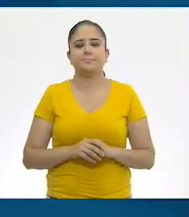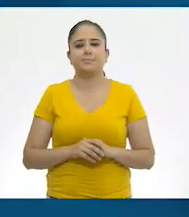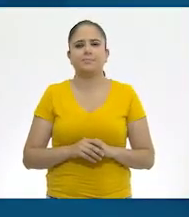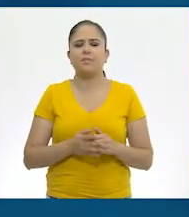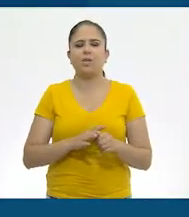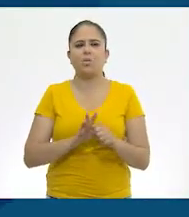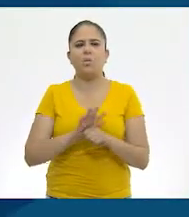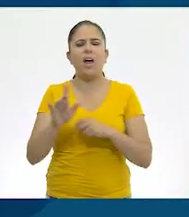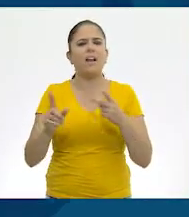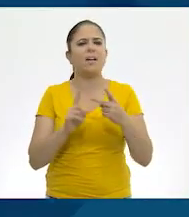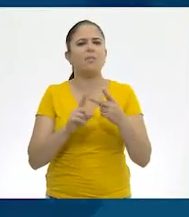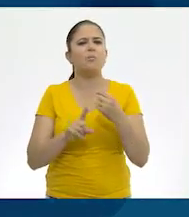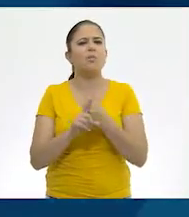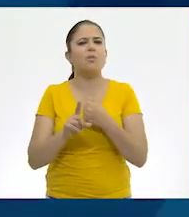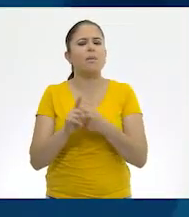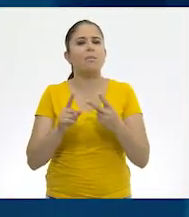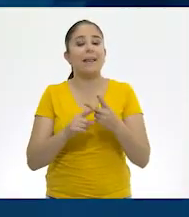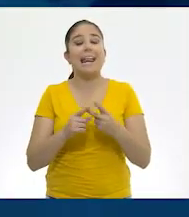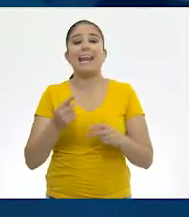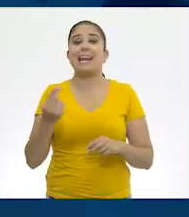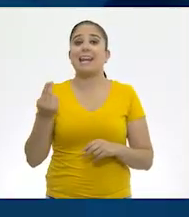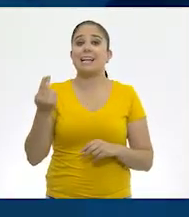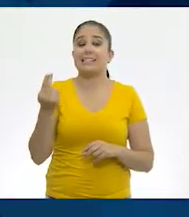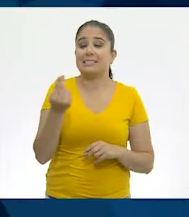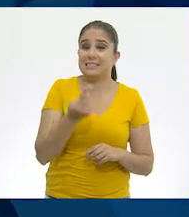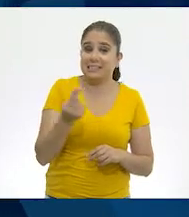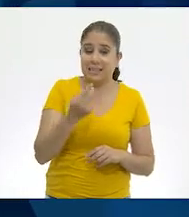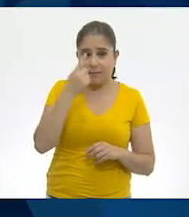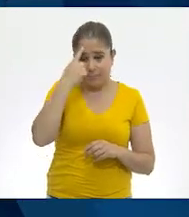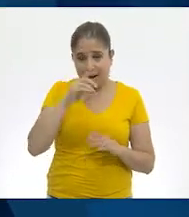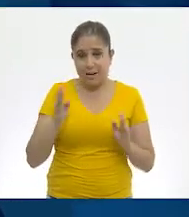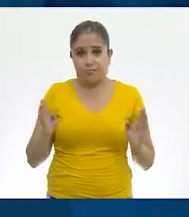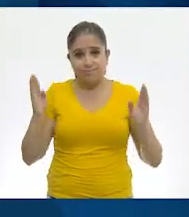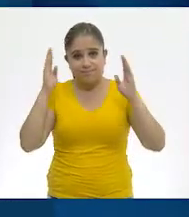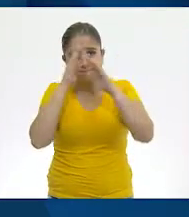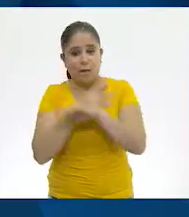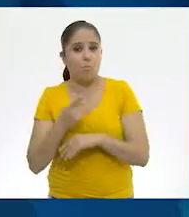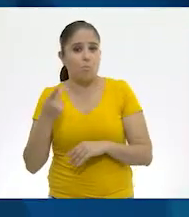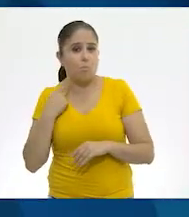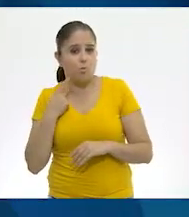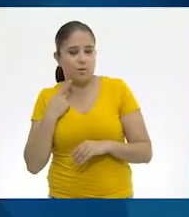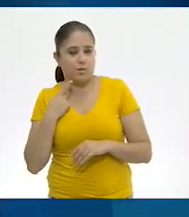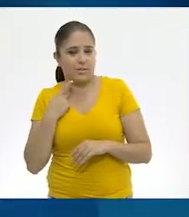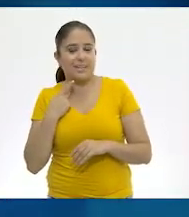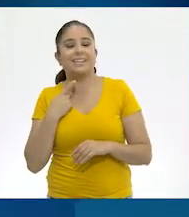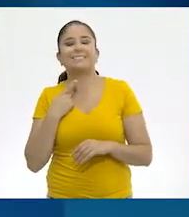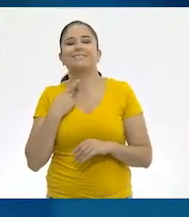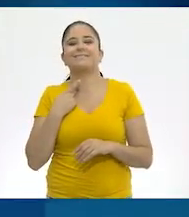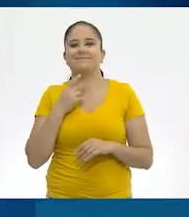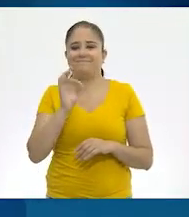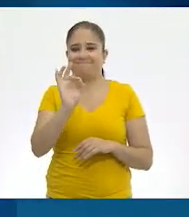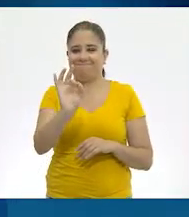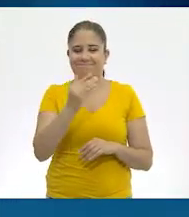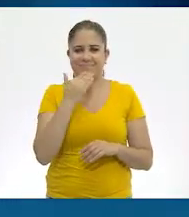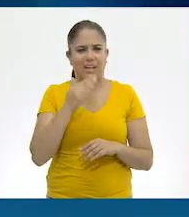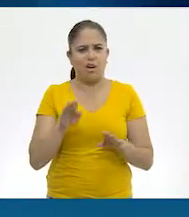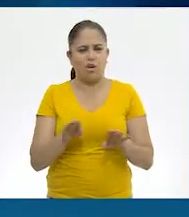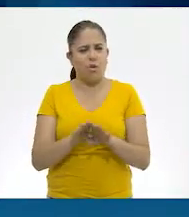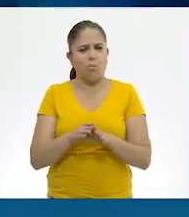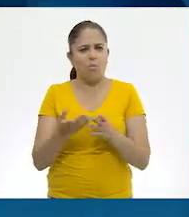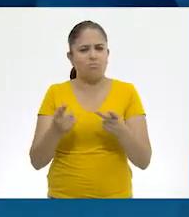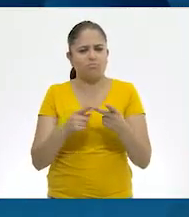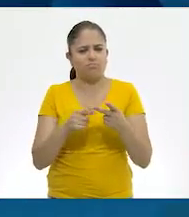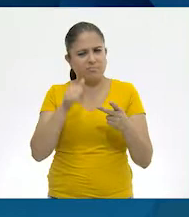¿Cuál era el siguiente problema? Necesidad de reconciliación política. Excelente. ¿Y cómo buscaron atender